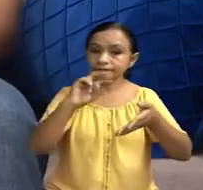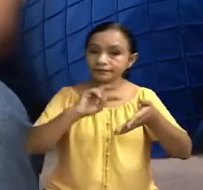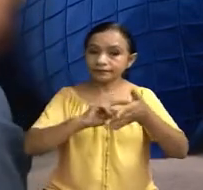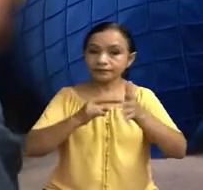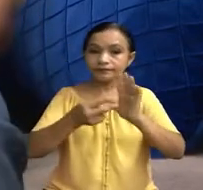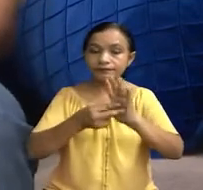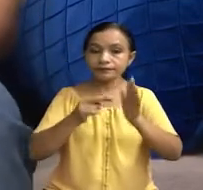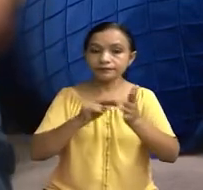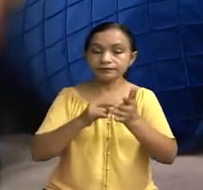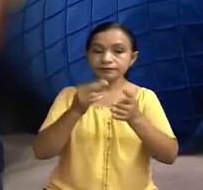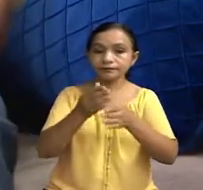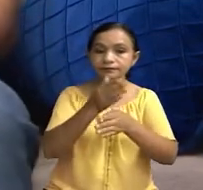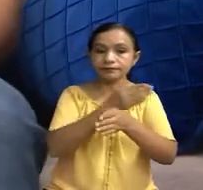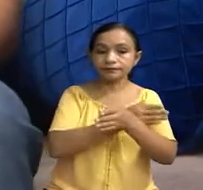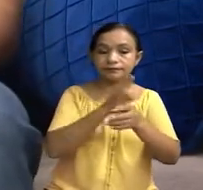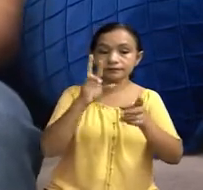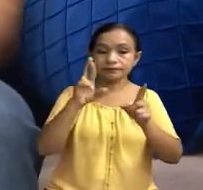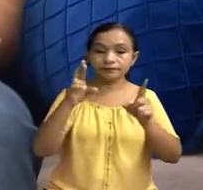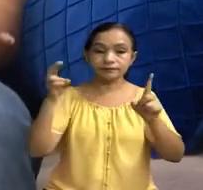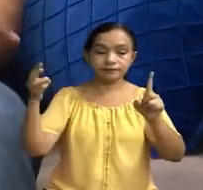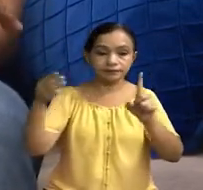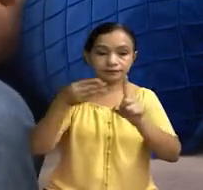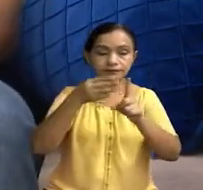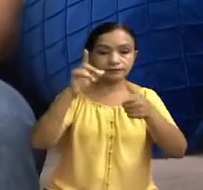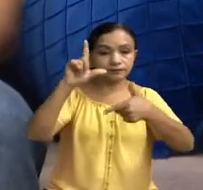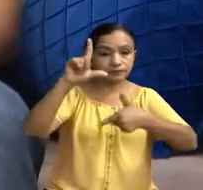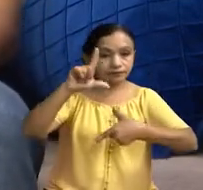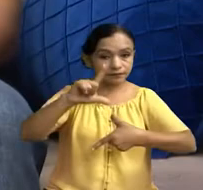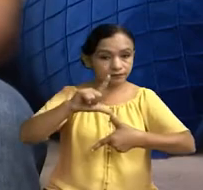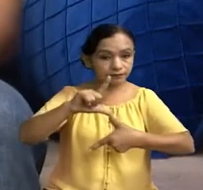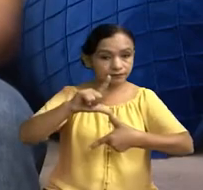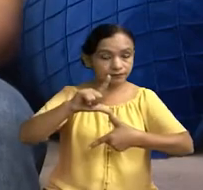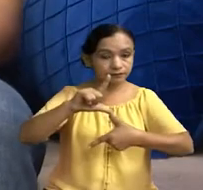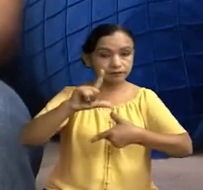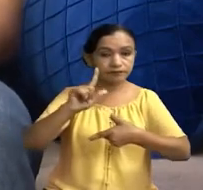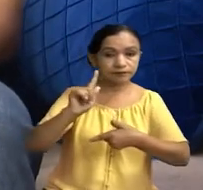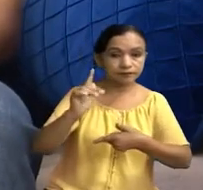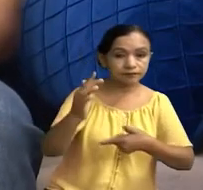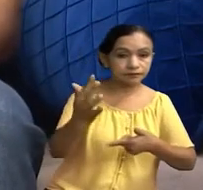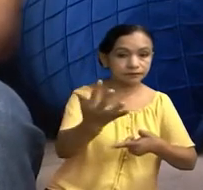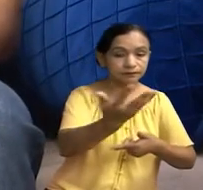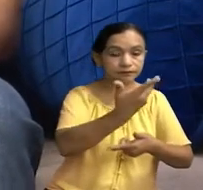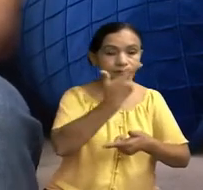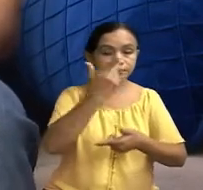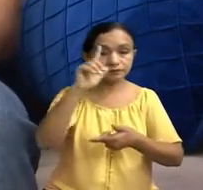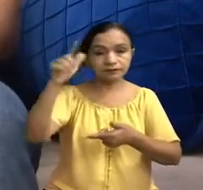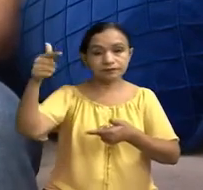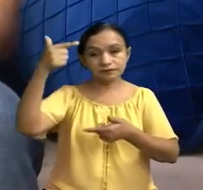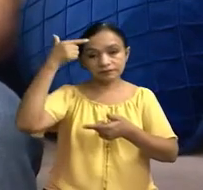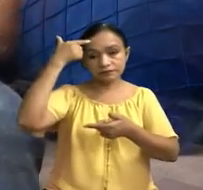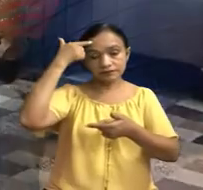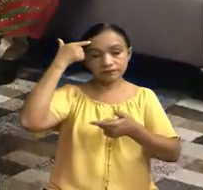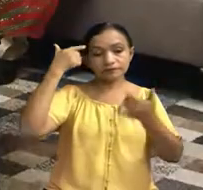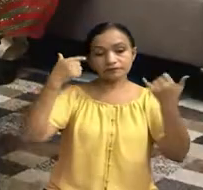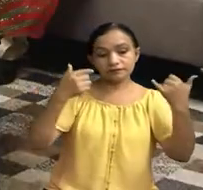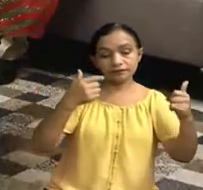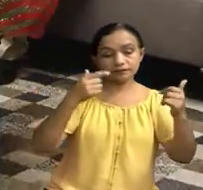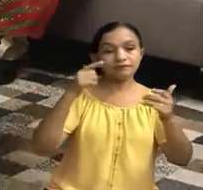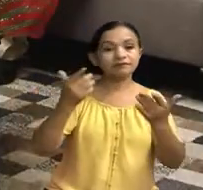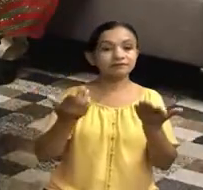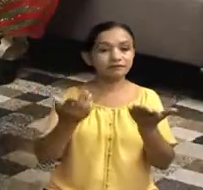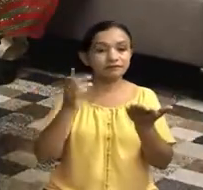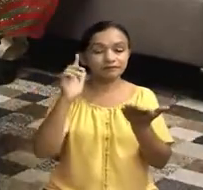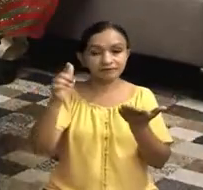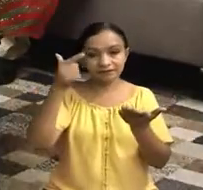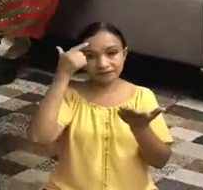ese momento para la región latinoamericana en el momento en que democráticamente todos los gobiernos progresistas llegan al poder. Bueno, para llegar